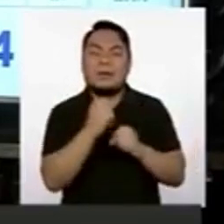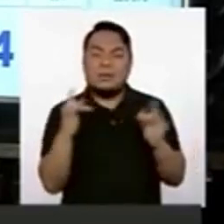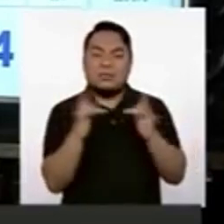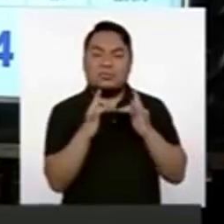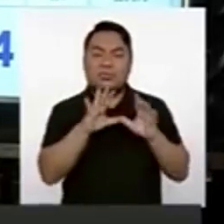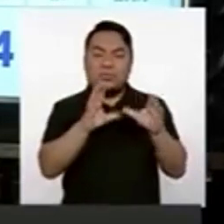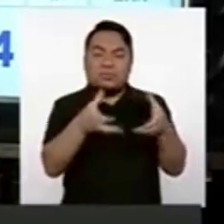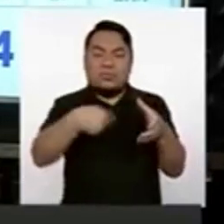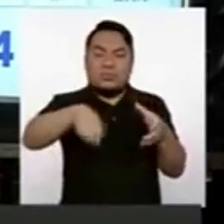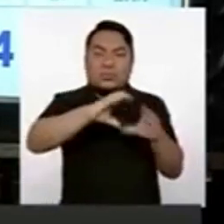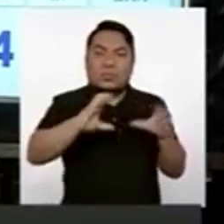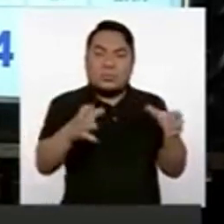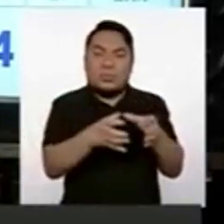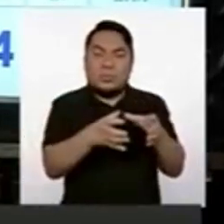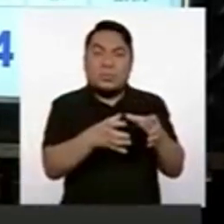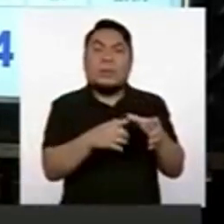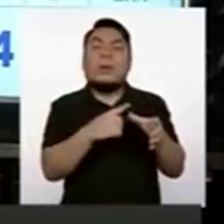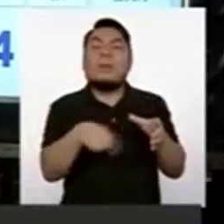nacional,